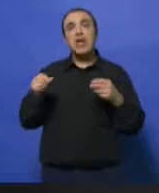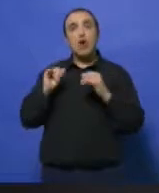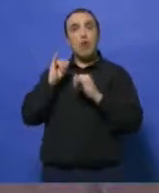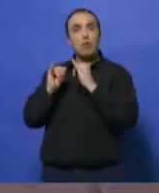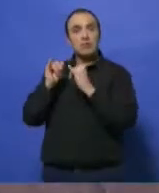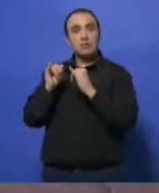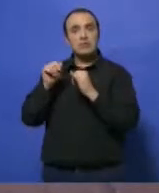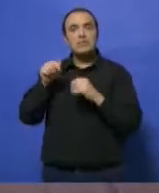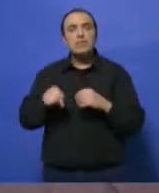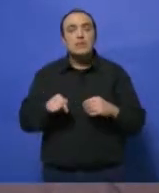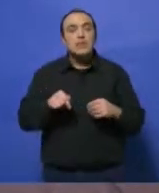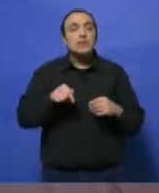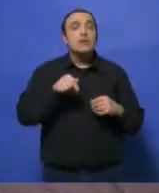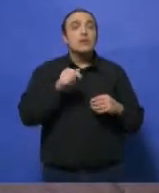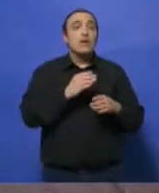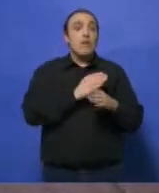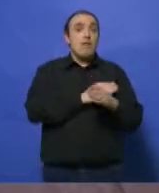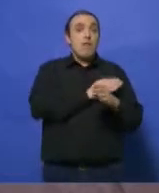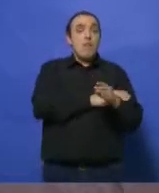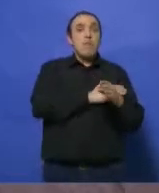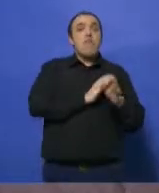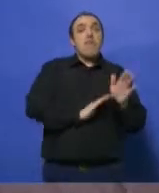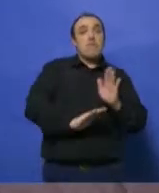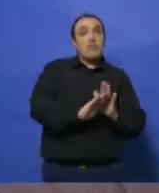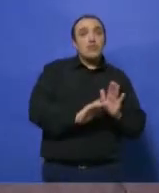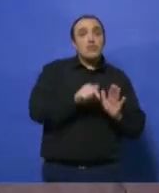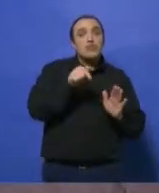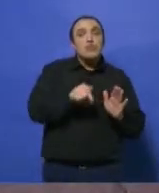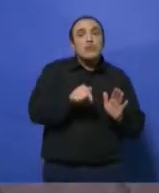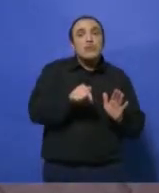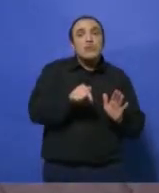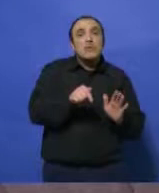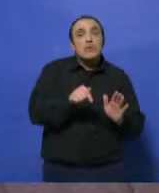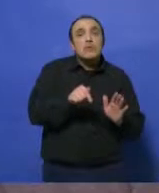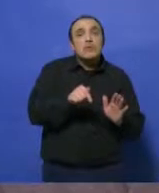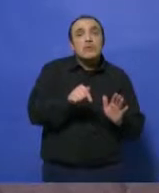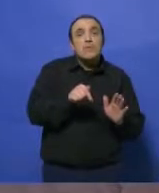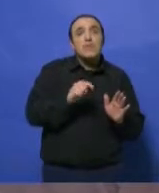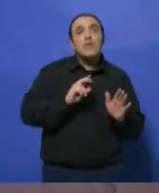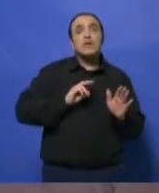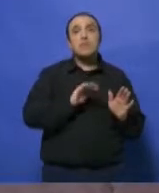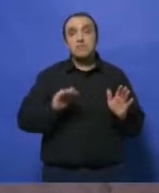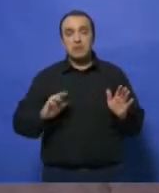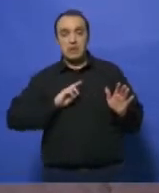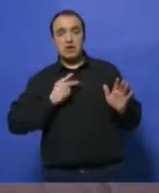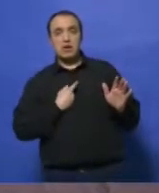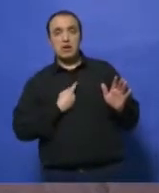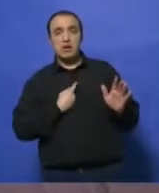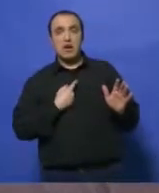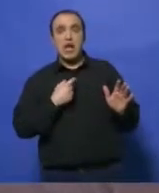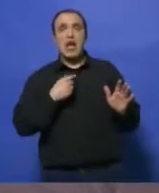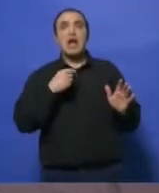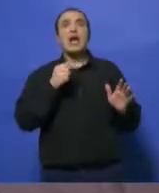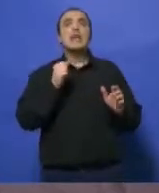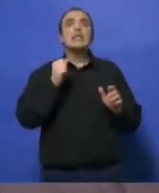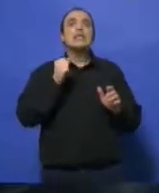mismo. Estamos en la etapa de preproducción de este corto que habla sobre las infancias transgénero y sobre la aceptación y los prejuicios que hay